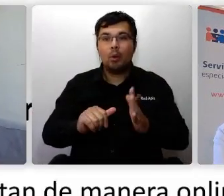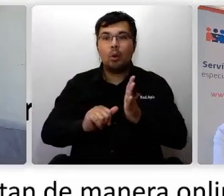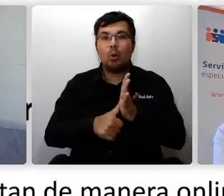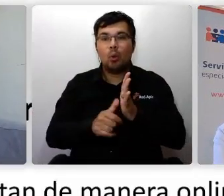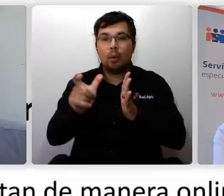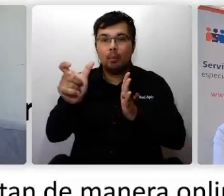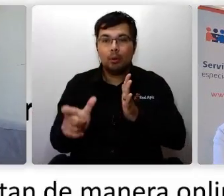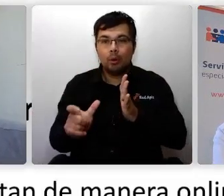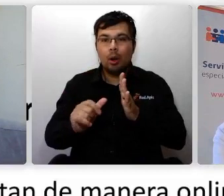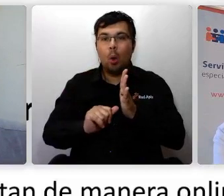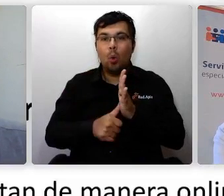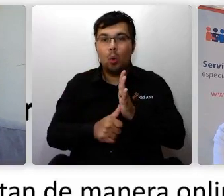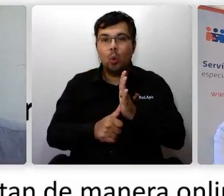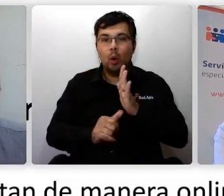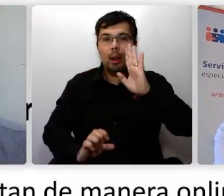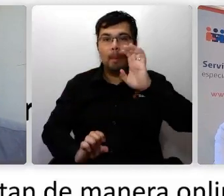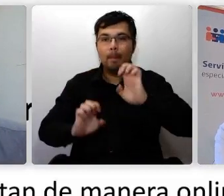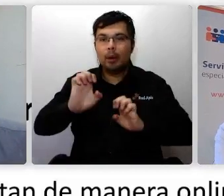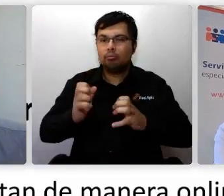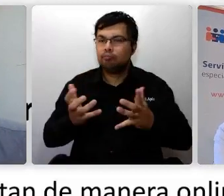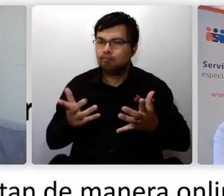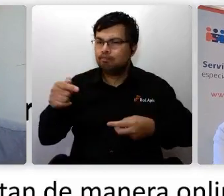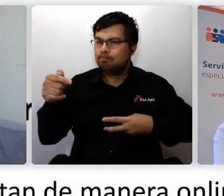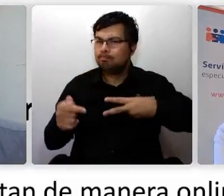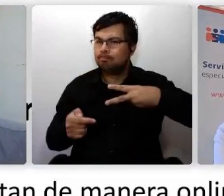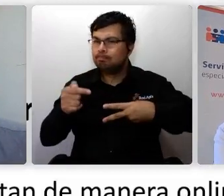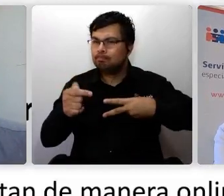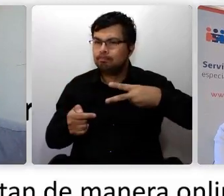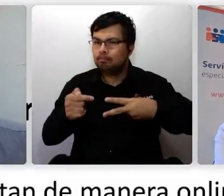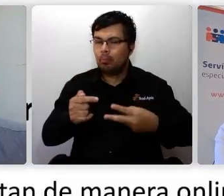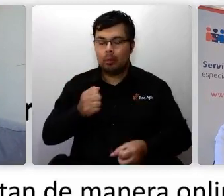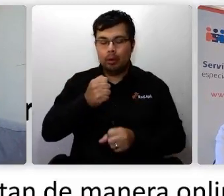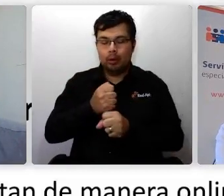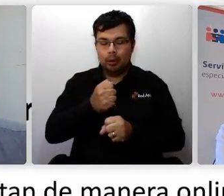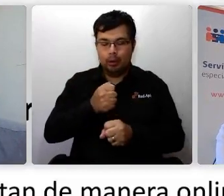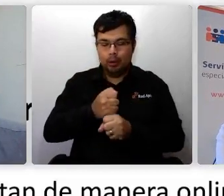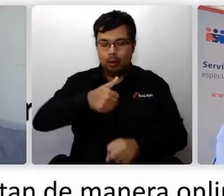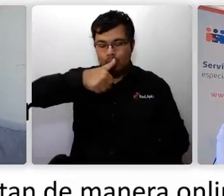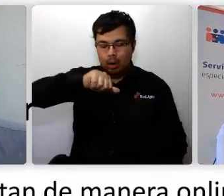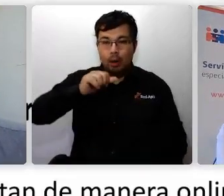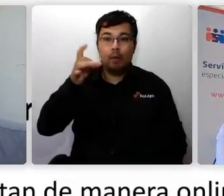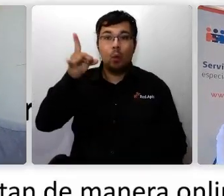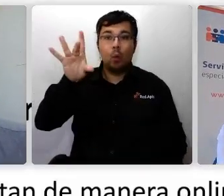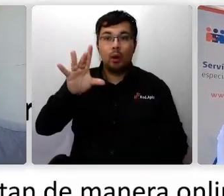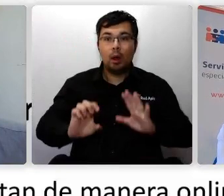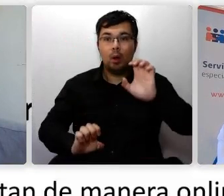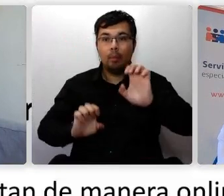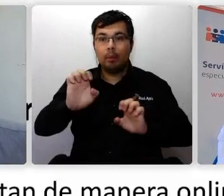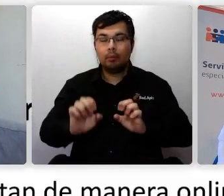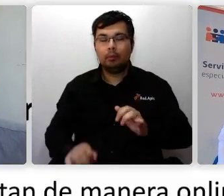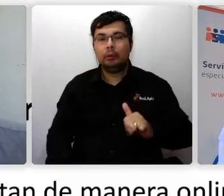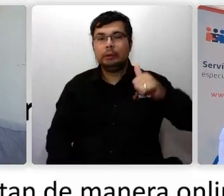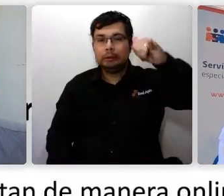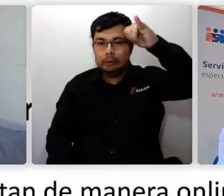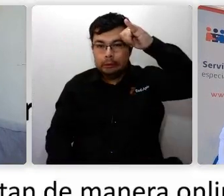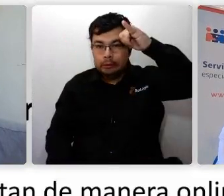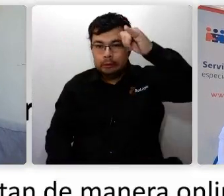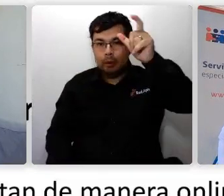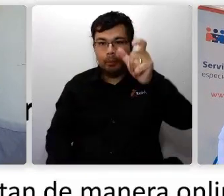o RUT de empresa? Como estamos trabajando con la clave única como empresa, perdón,